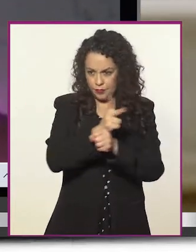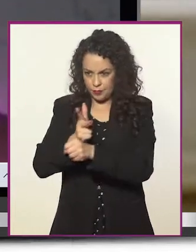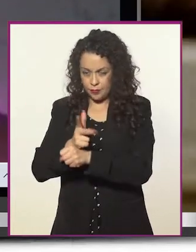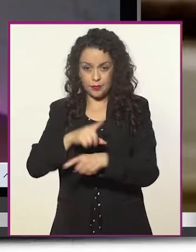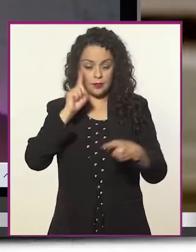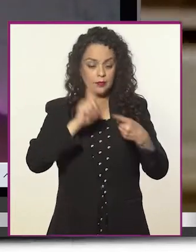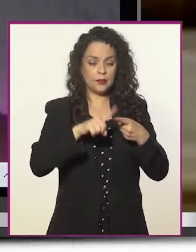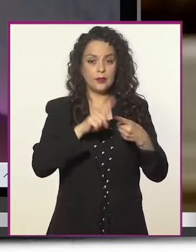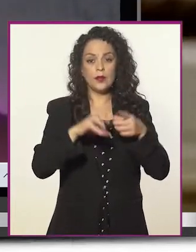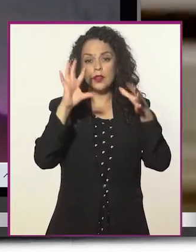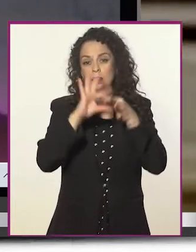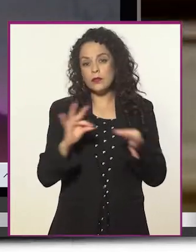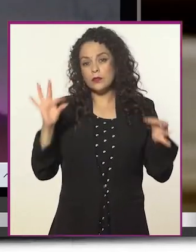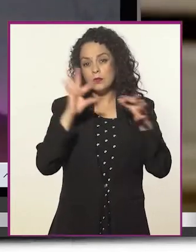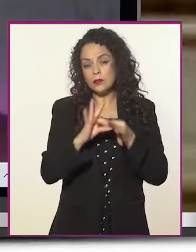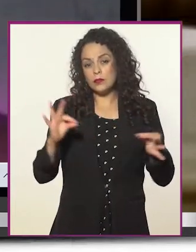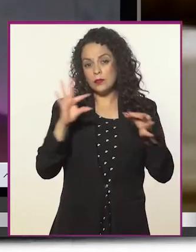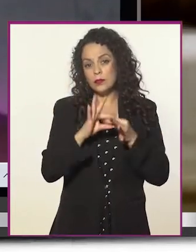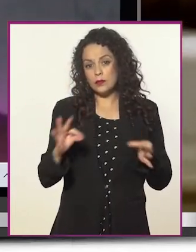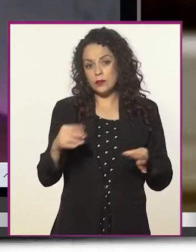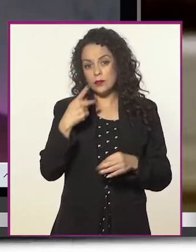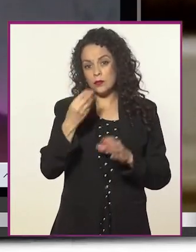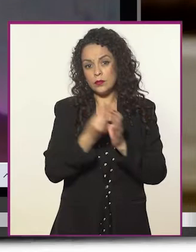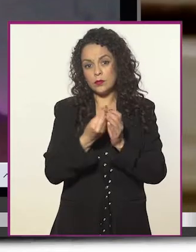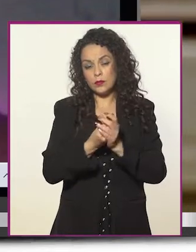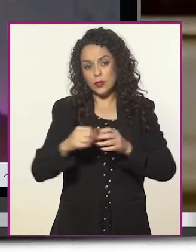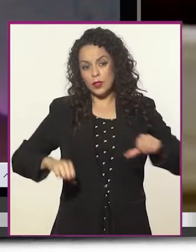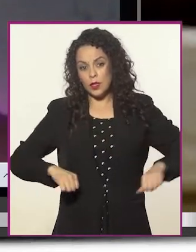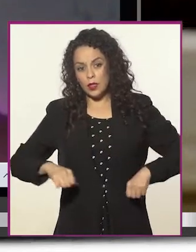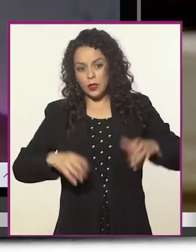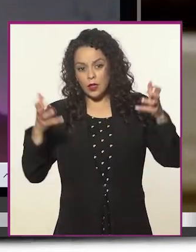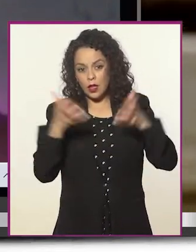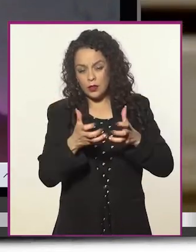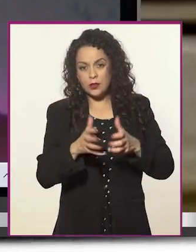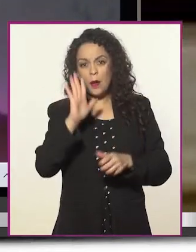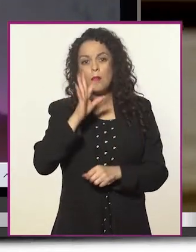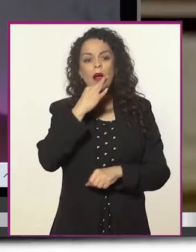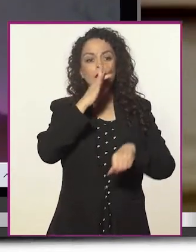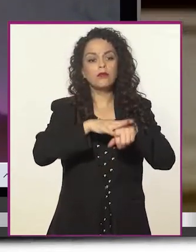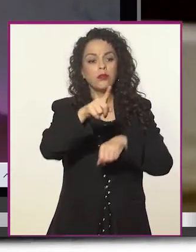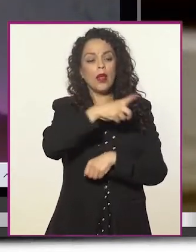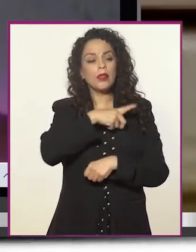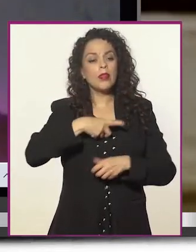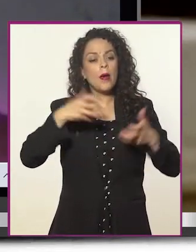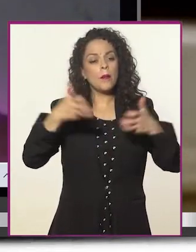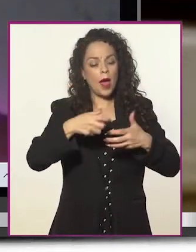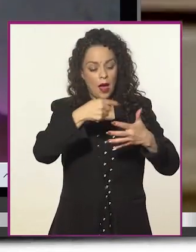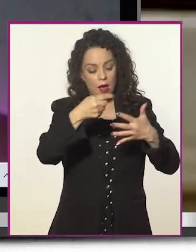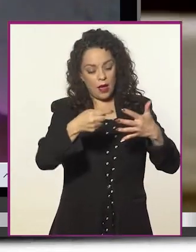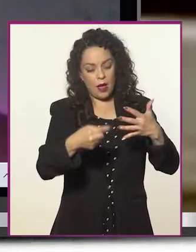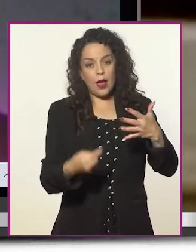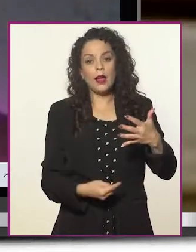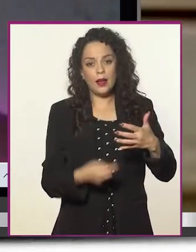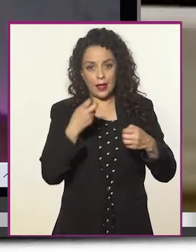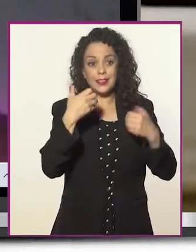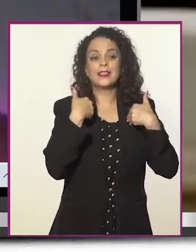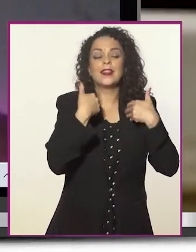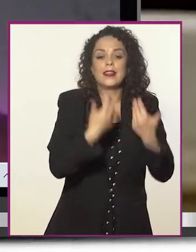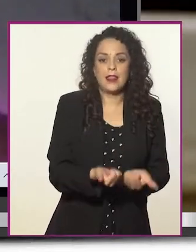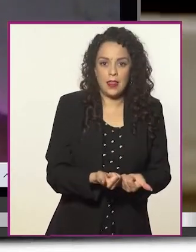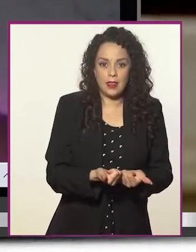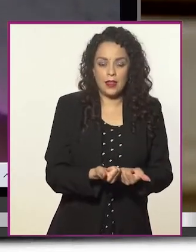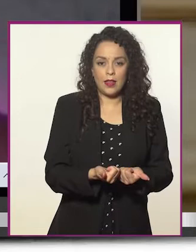lado están las descripciones de las acciones, son como instrucciones para que se entienda la